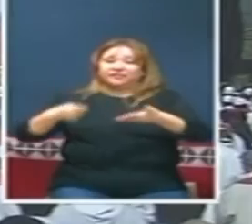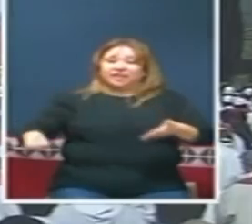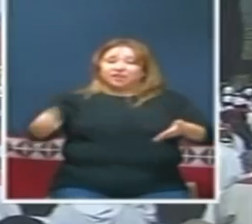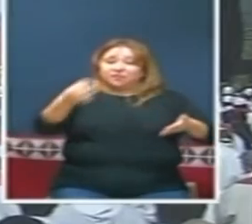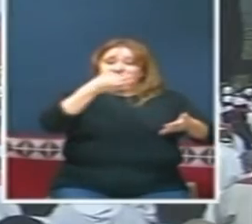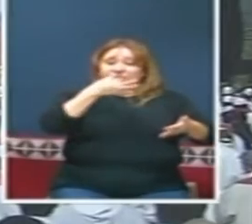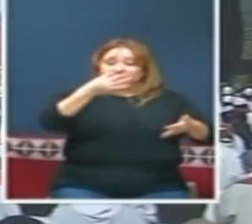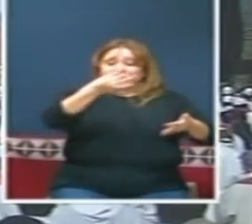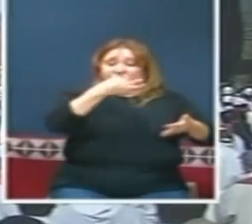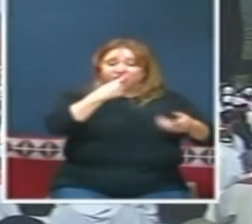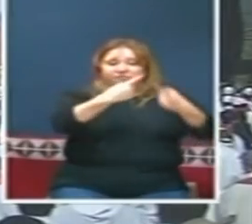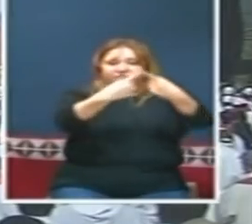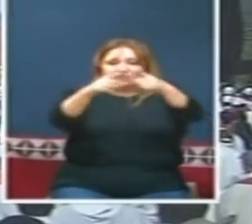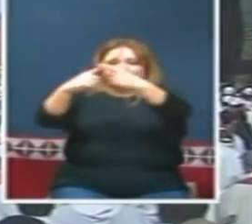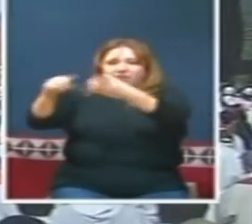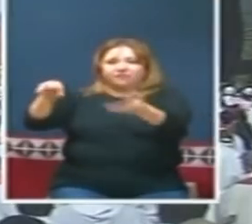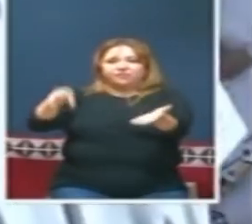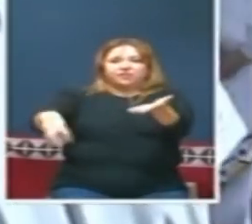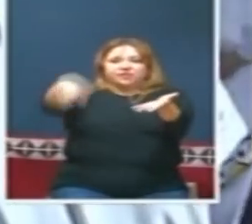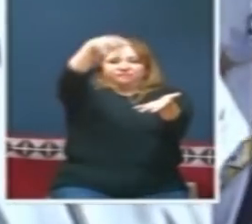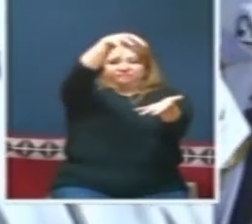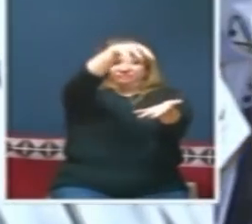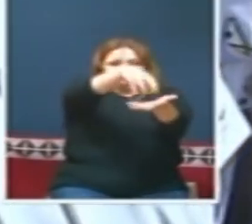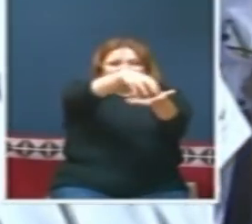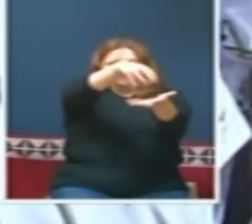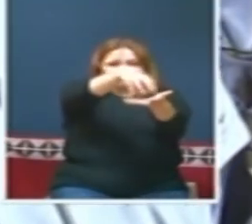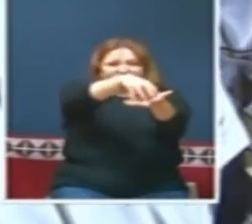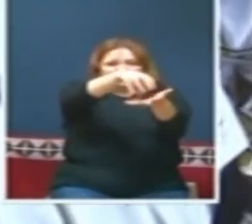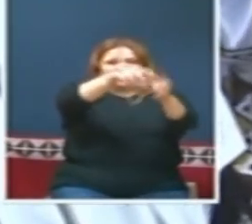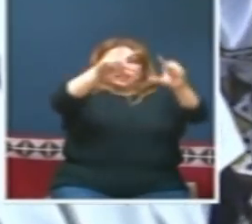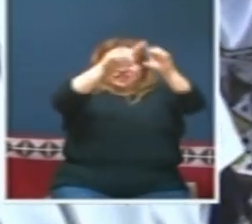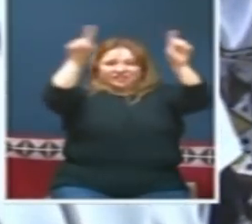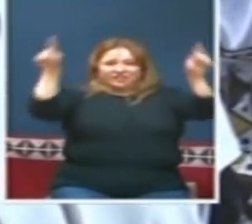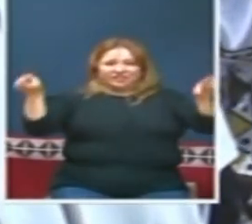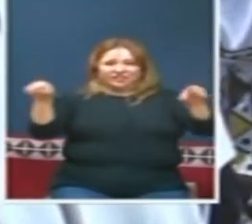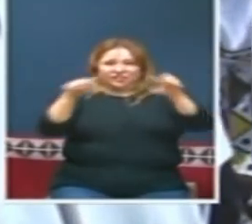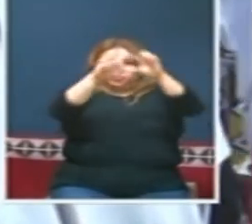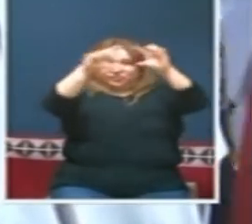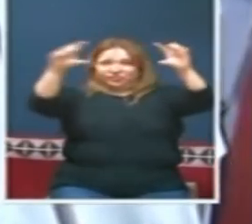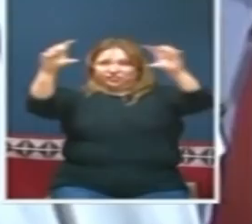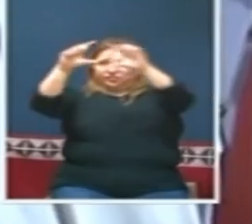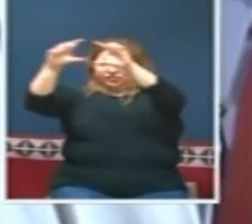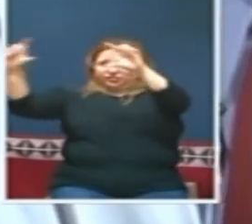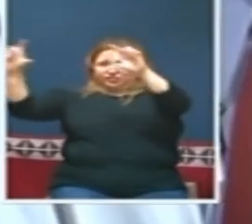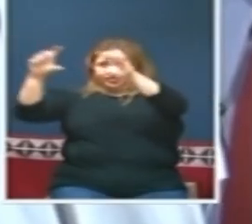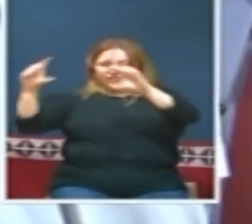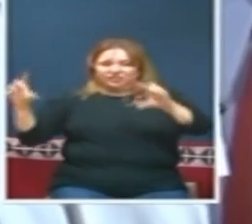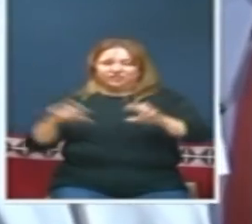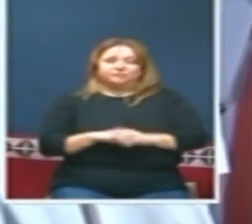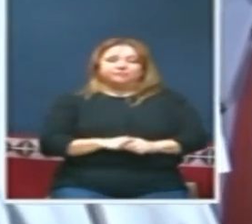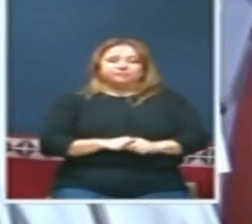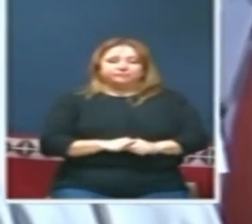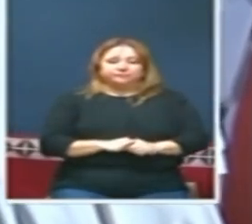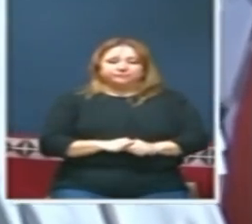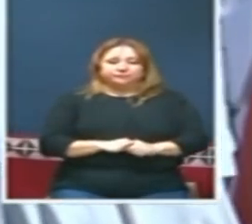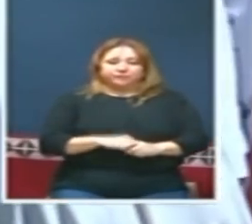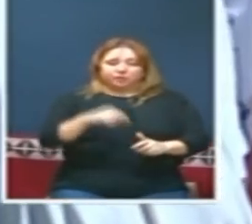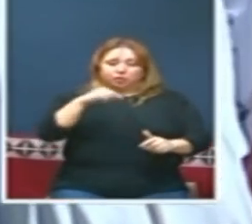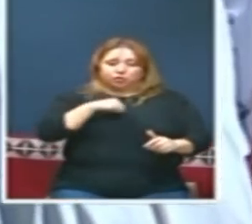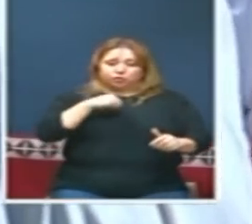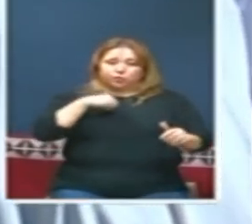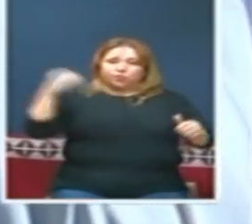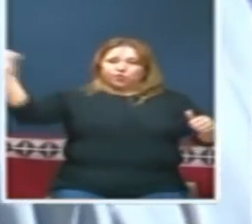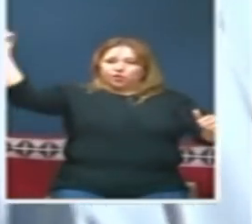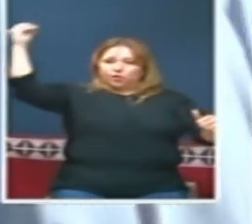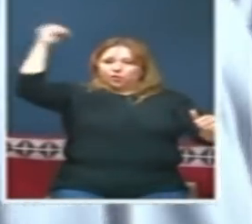diferentes sectores del parque en donde se encuentran los carteles identificados para tal fin. Yo soy la luz